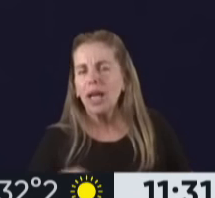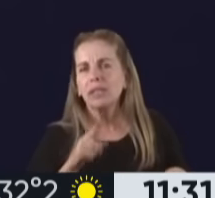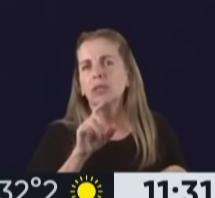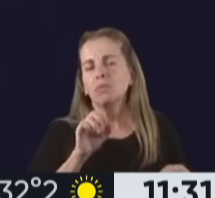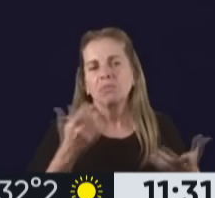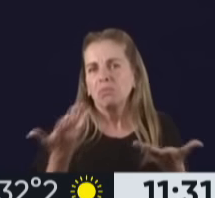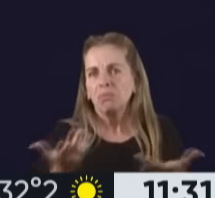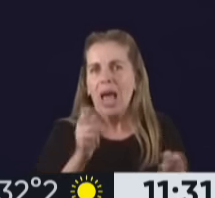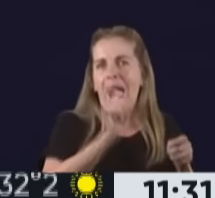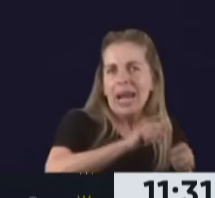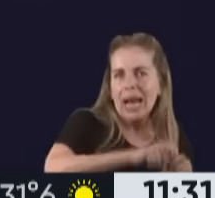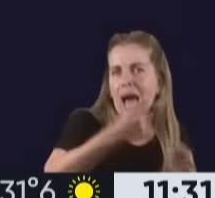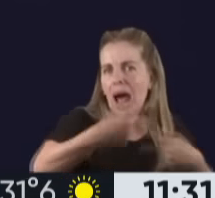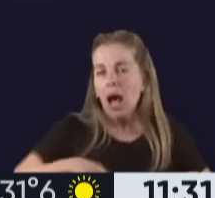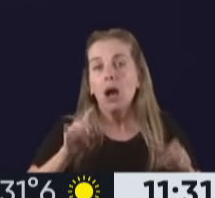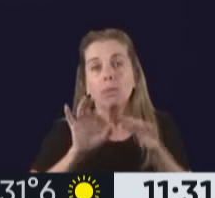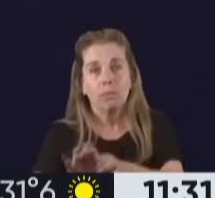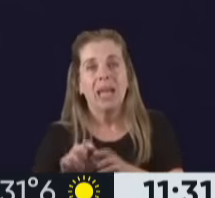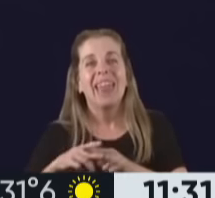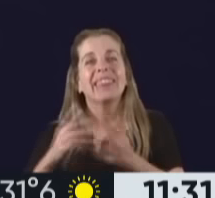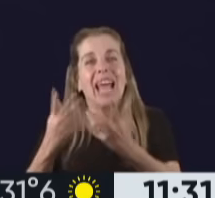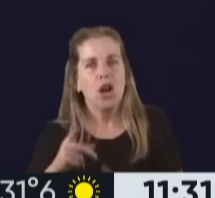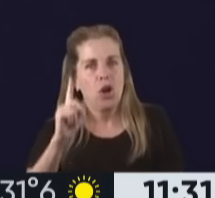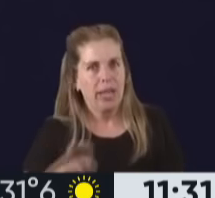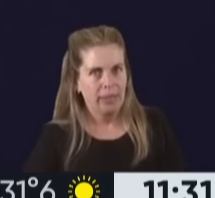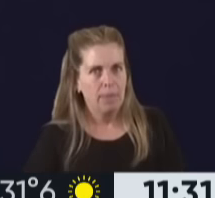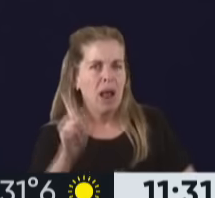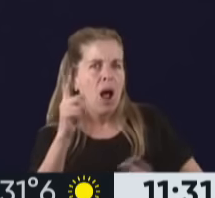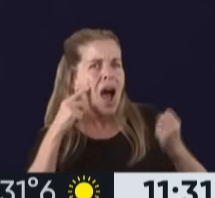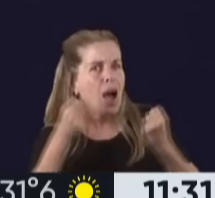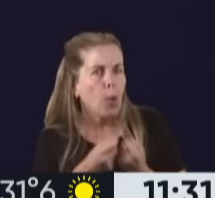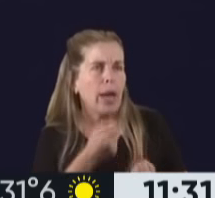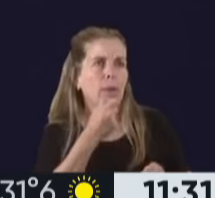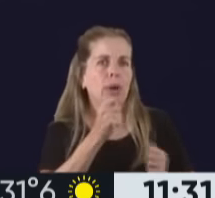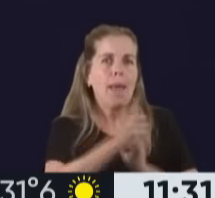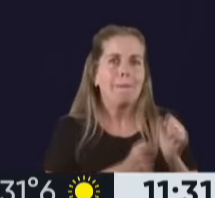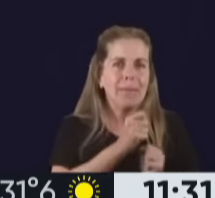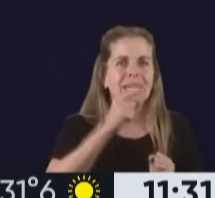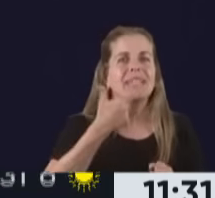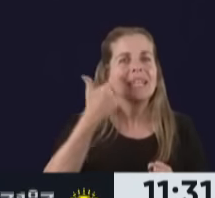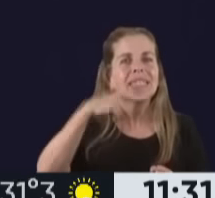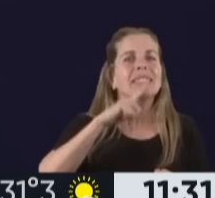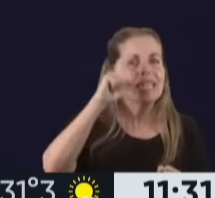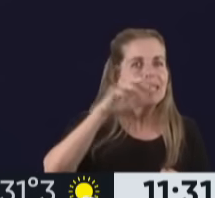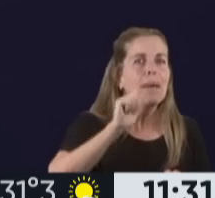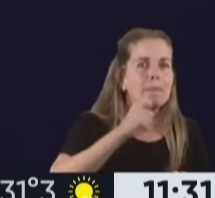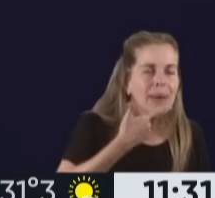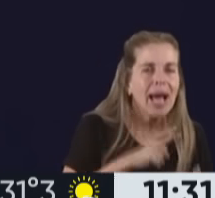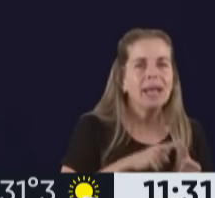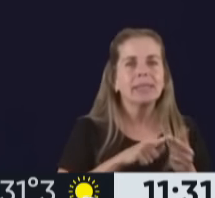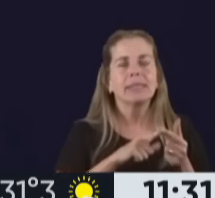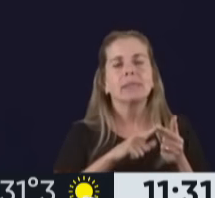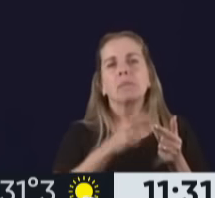a tecnología. Algunos de los acuerdos firmados con el sector privado incluyen empresas como Sinteplast, que ya la nombré, Mercado Libre, Arcos